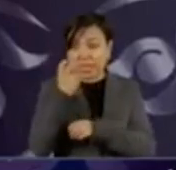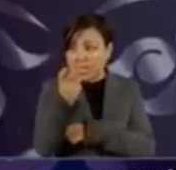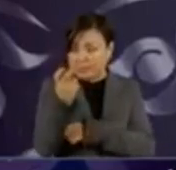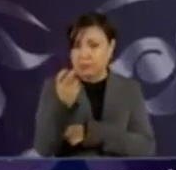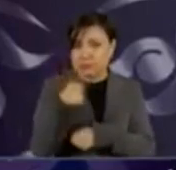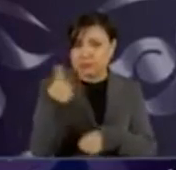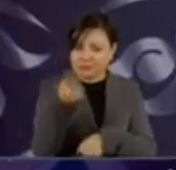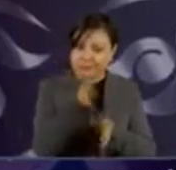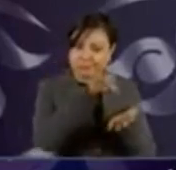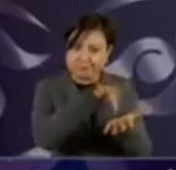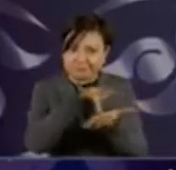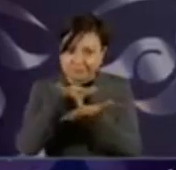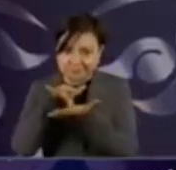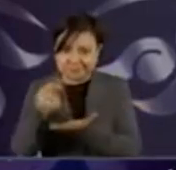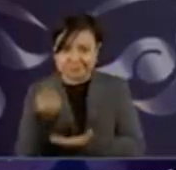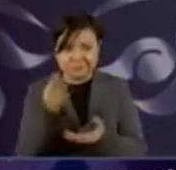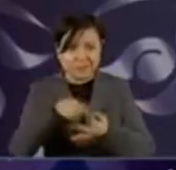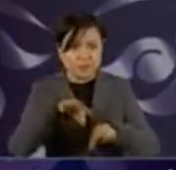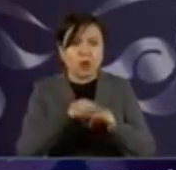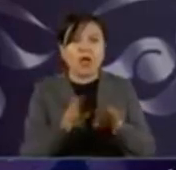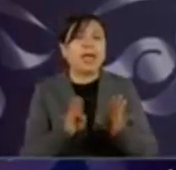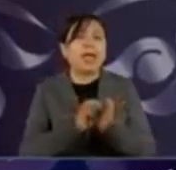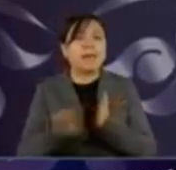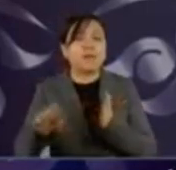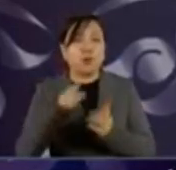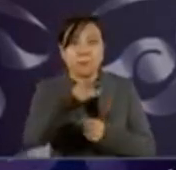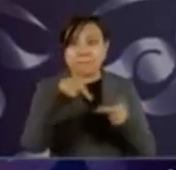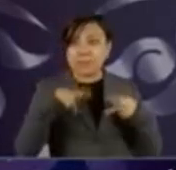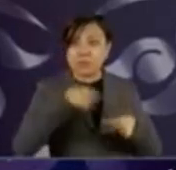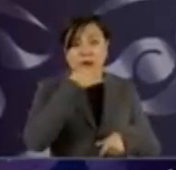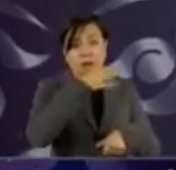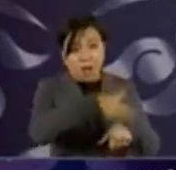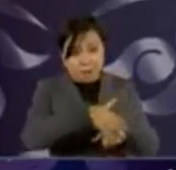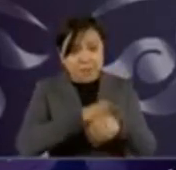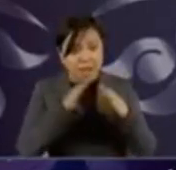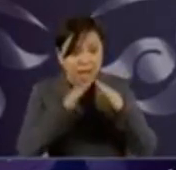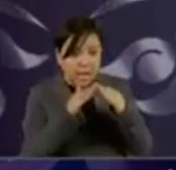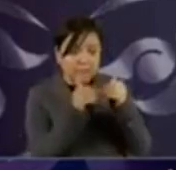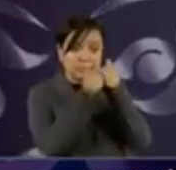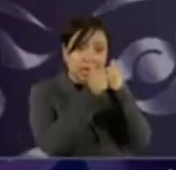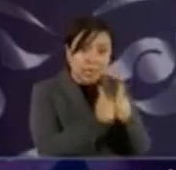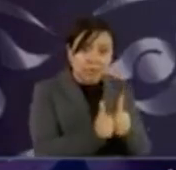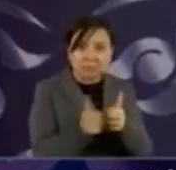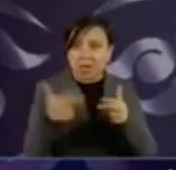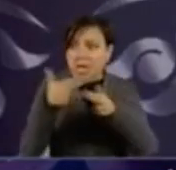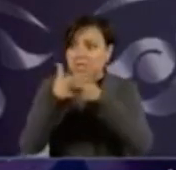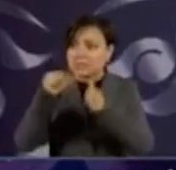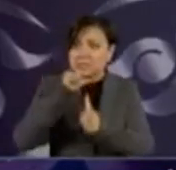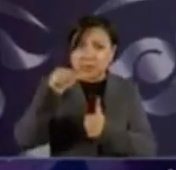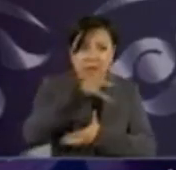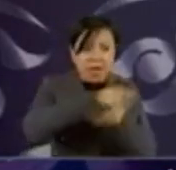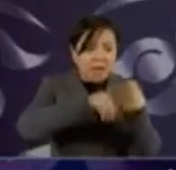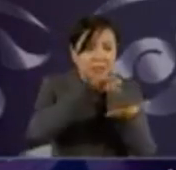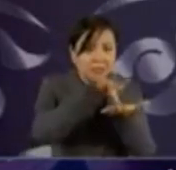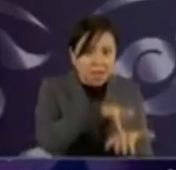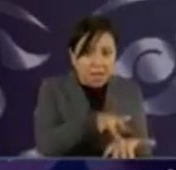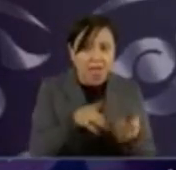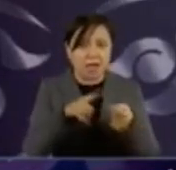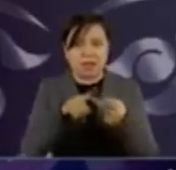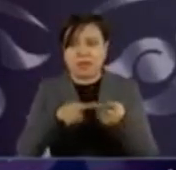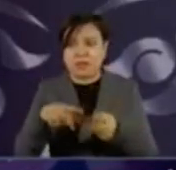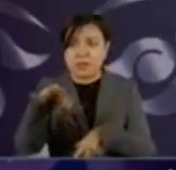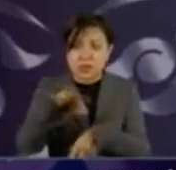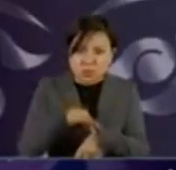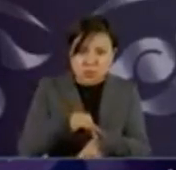en su casa si no hay apoyos, no hay atención médica suficiente? Pero además